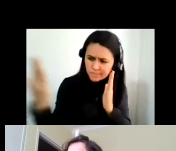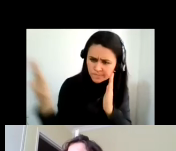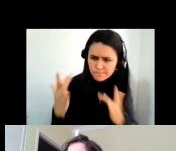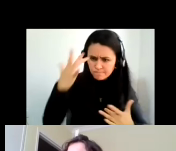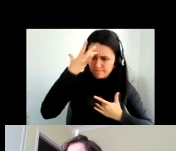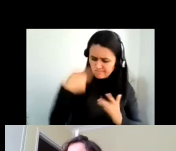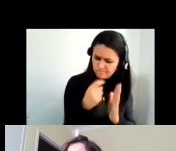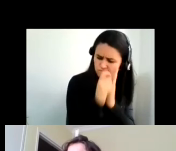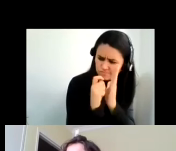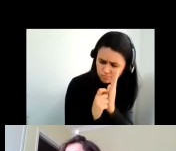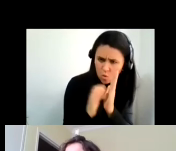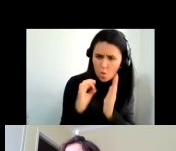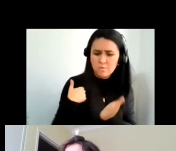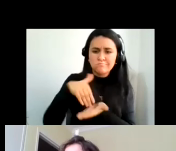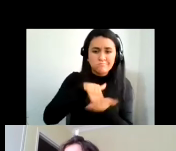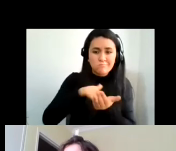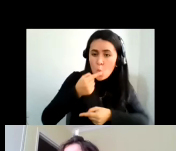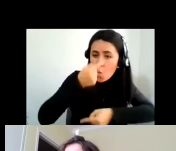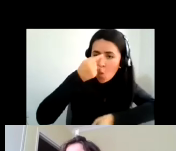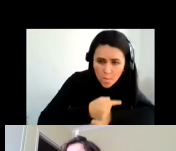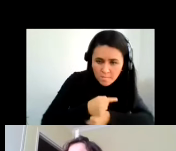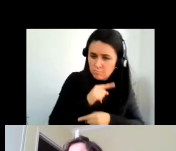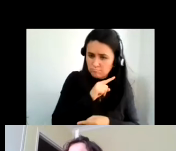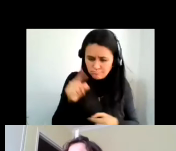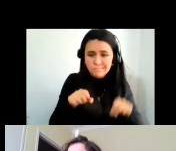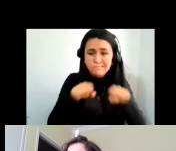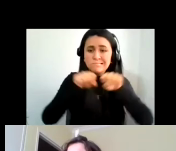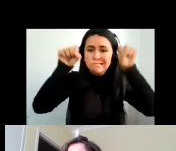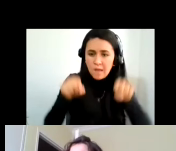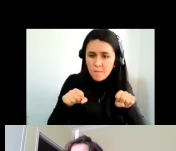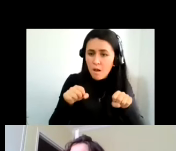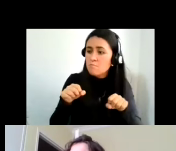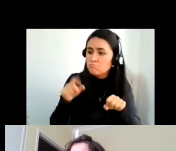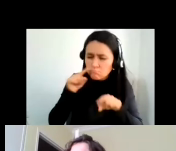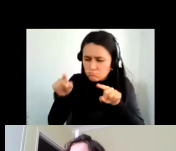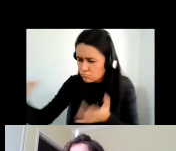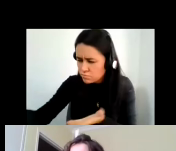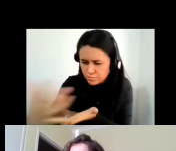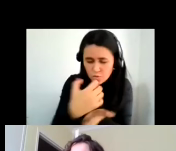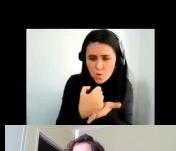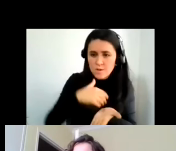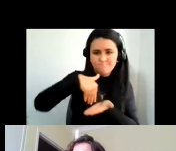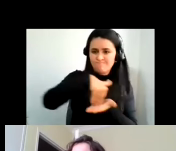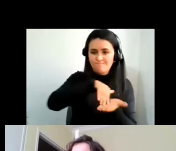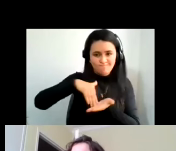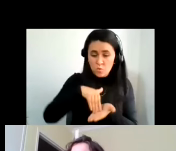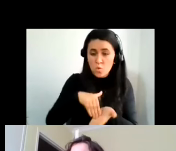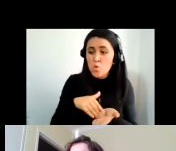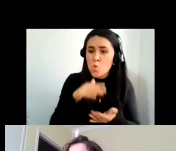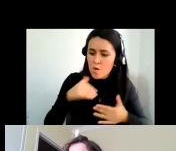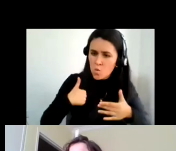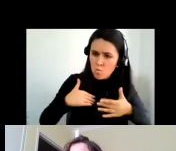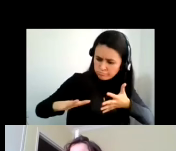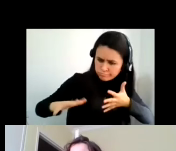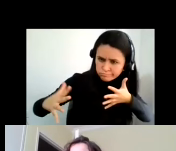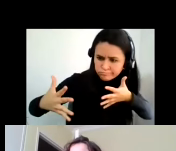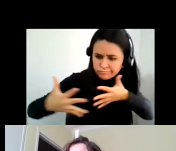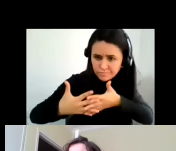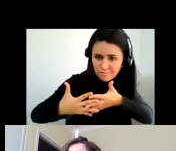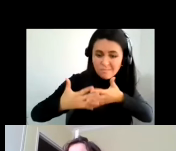cumplimiento, sistemas de referencia débiles. Muchas veces tenemos una falta de compatibilidad entre el proveedor